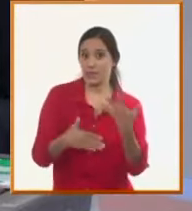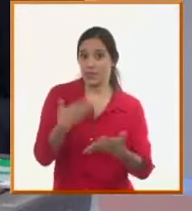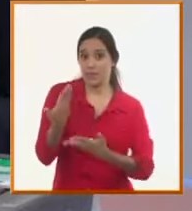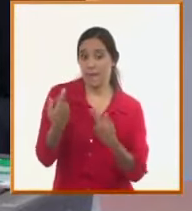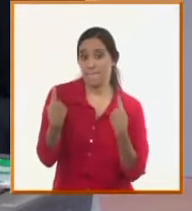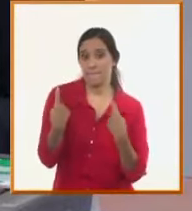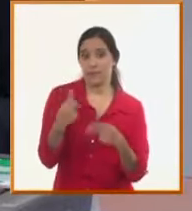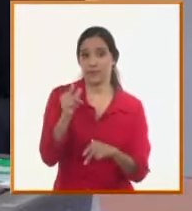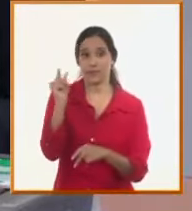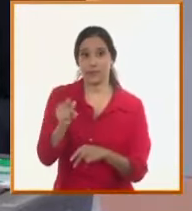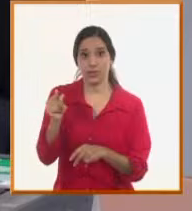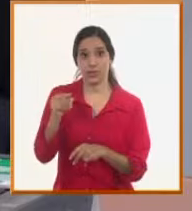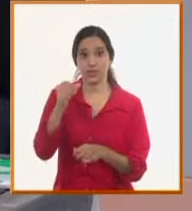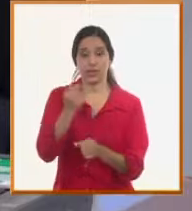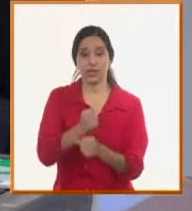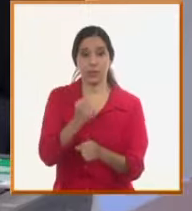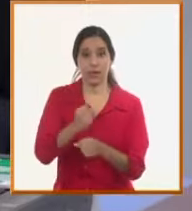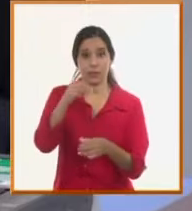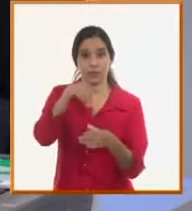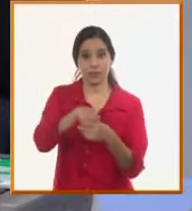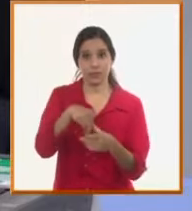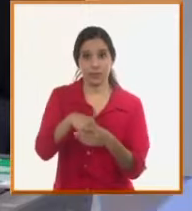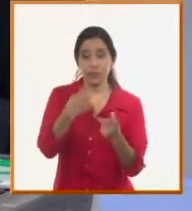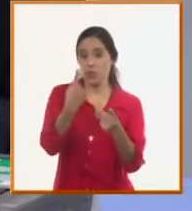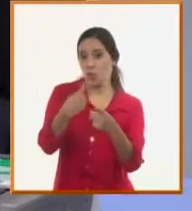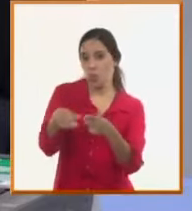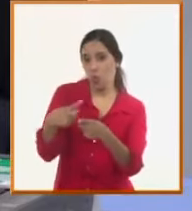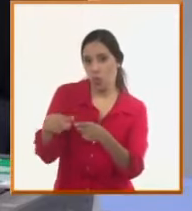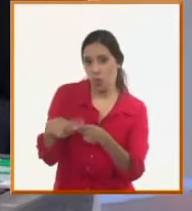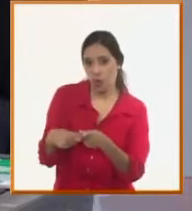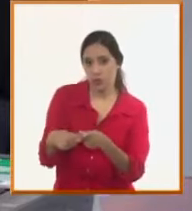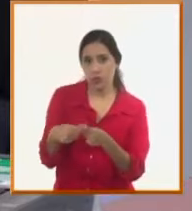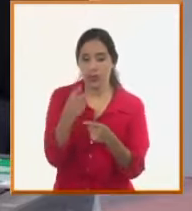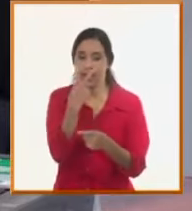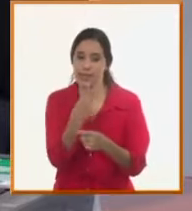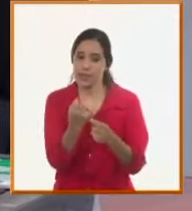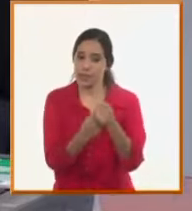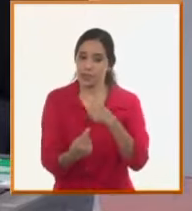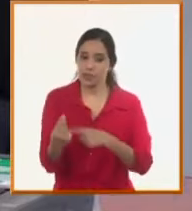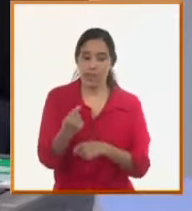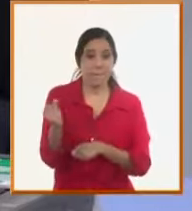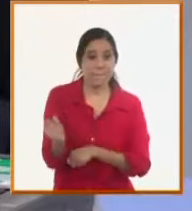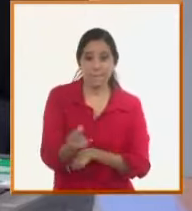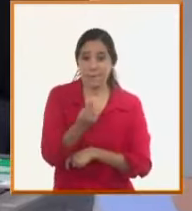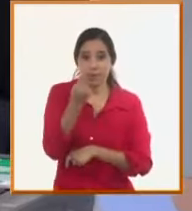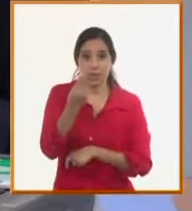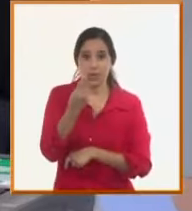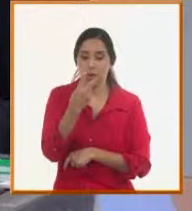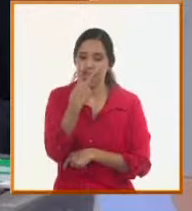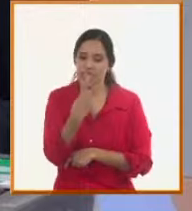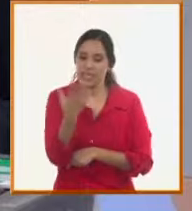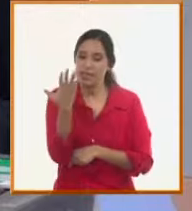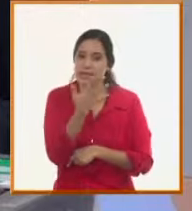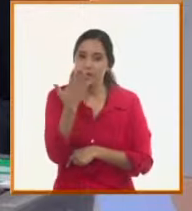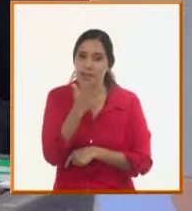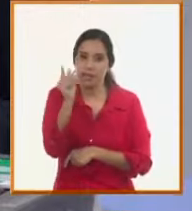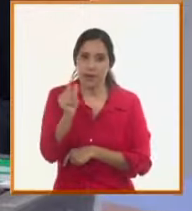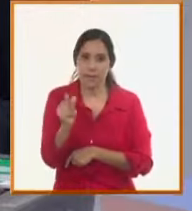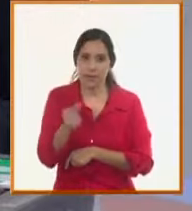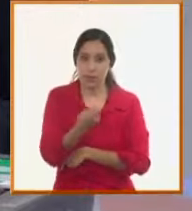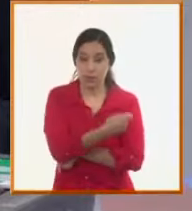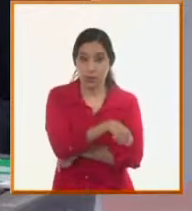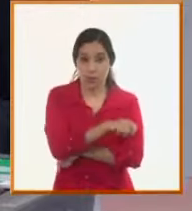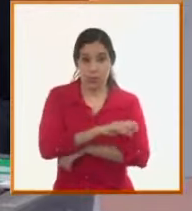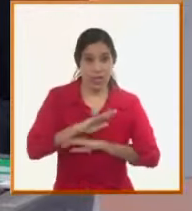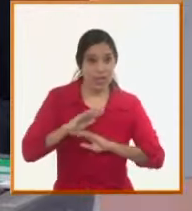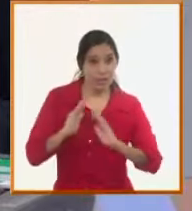del personal interno de cada una de las empresas como los agentes de seguro, son los primeros, los que dan la cara al cliente. El principal asesor